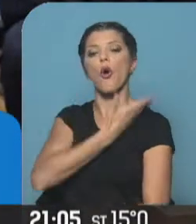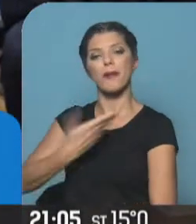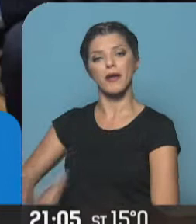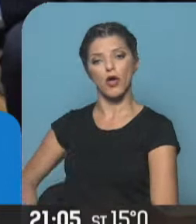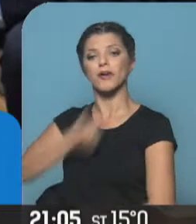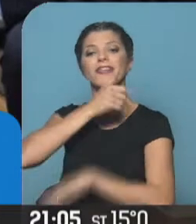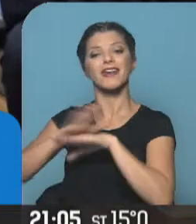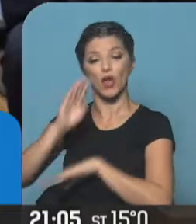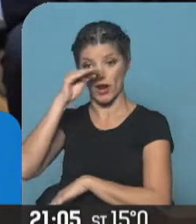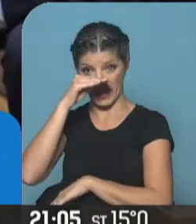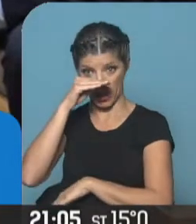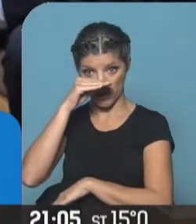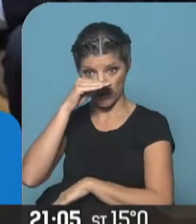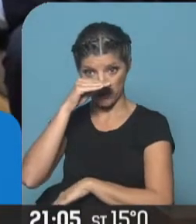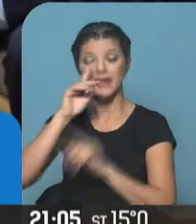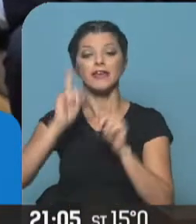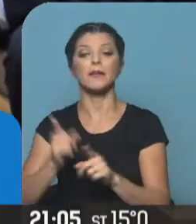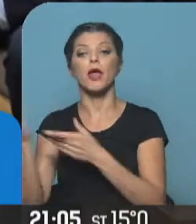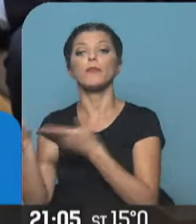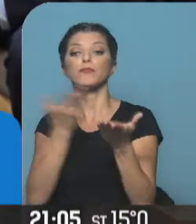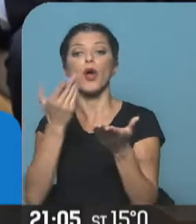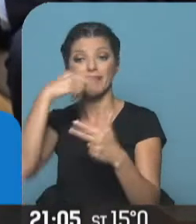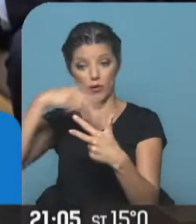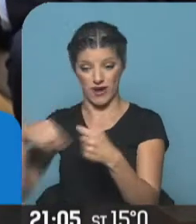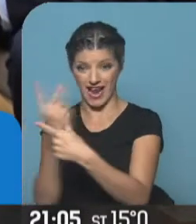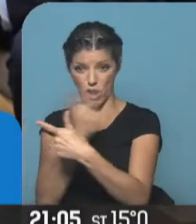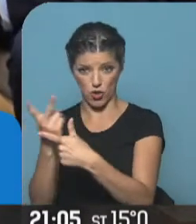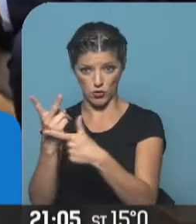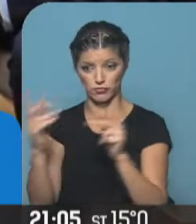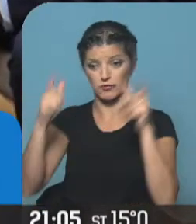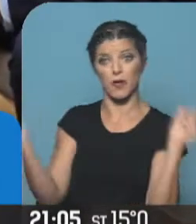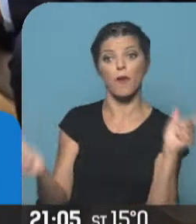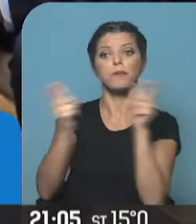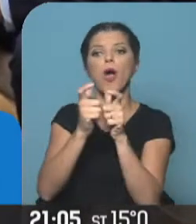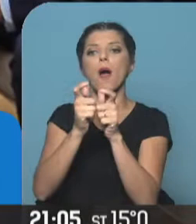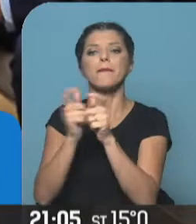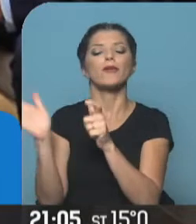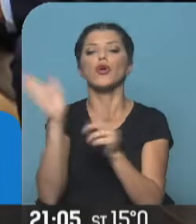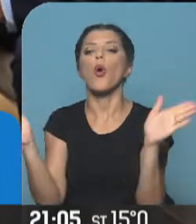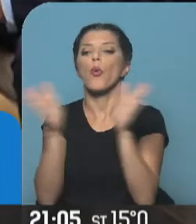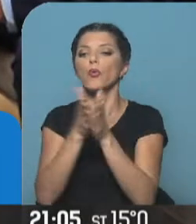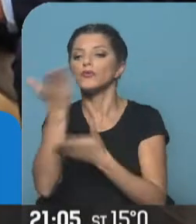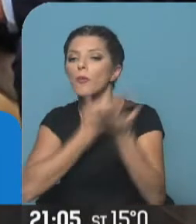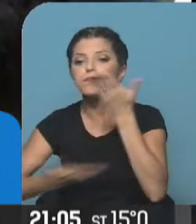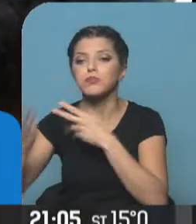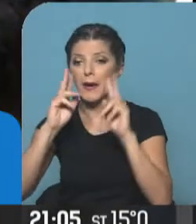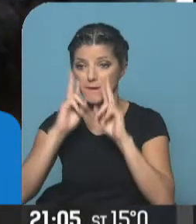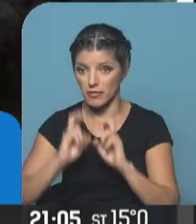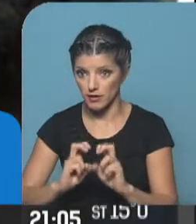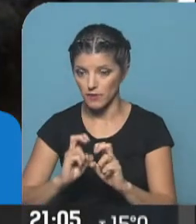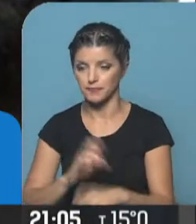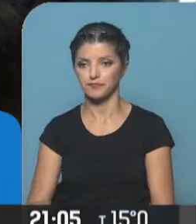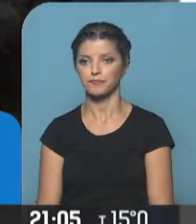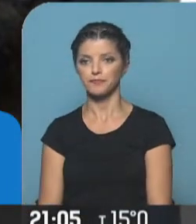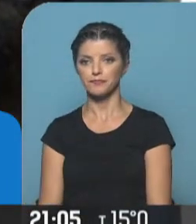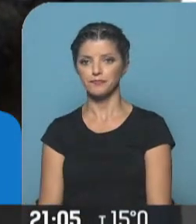Negro, Alberto Wuerettelnik, y de Neuquén, Omar Gutiérrez, para acordar una cooperación conjunta con la justicia.